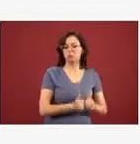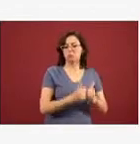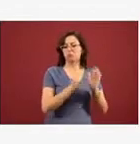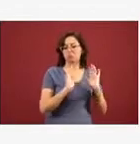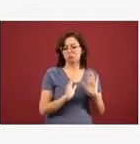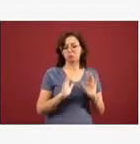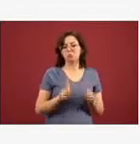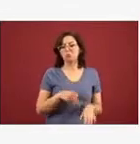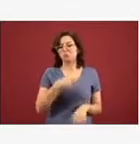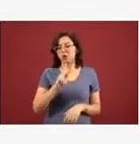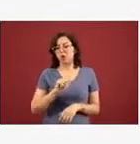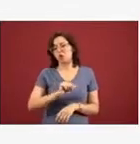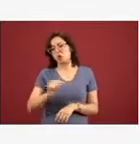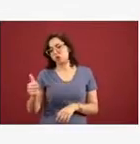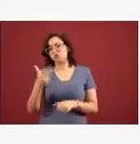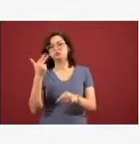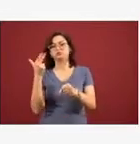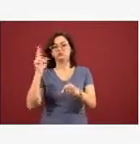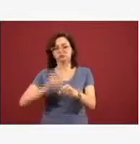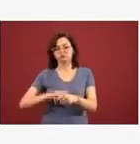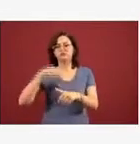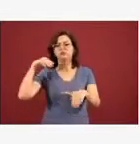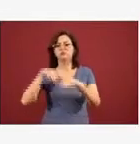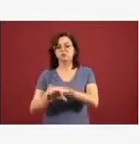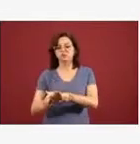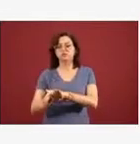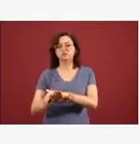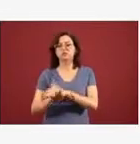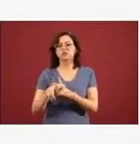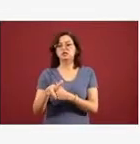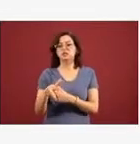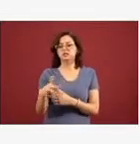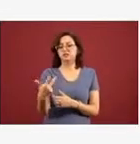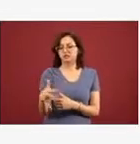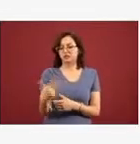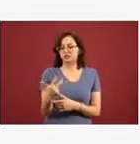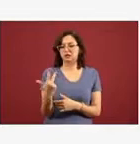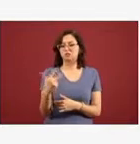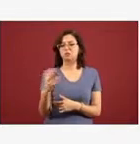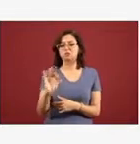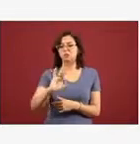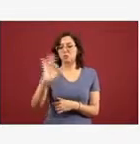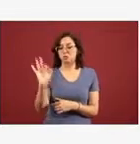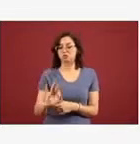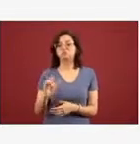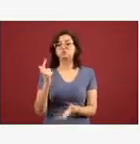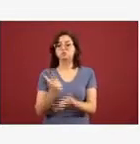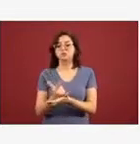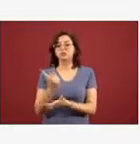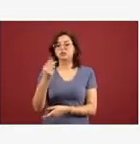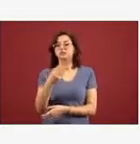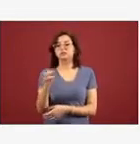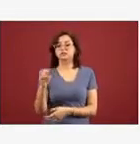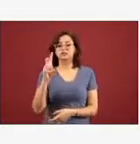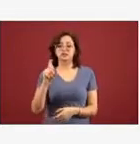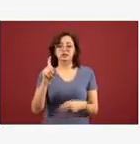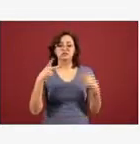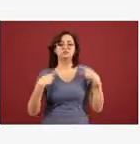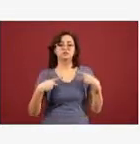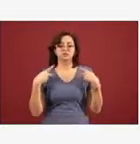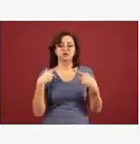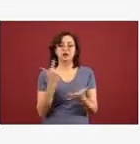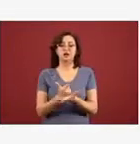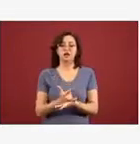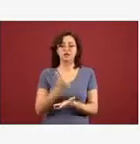hospitalizado, hay un 13, casi un 14% que sí tienen la característica de ser graves, 330 personas,